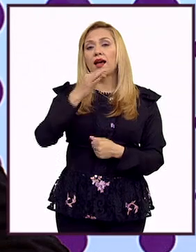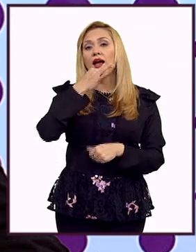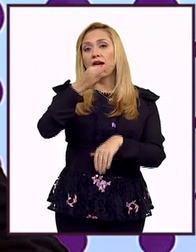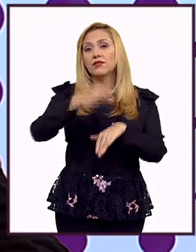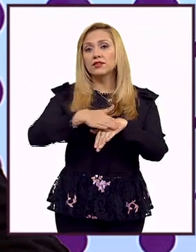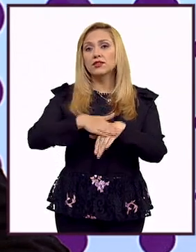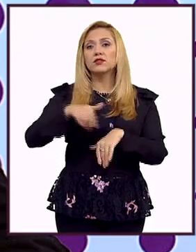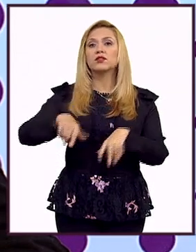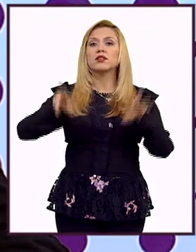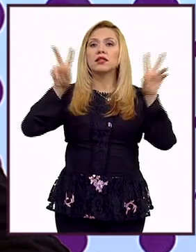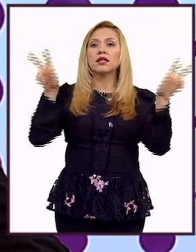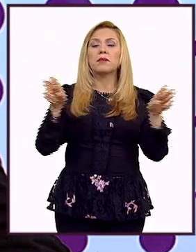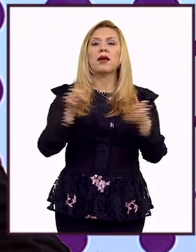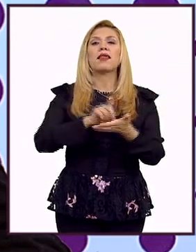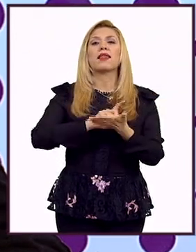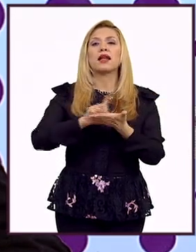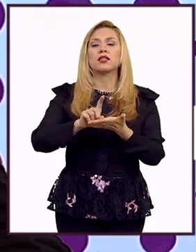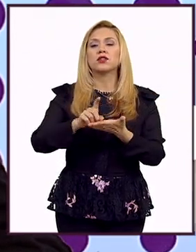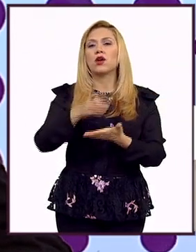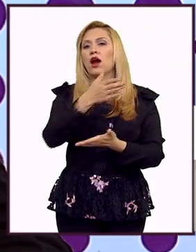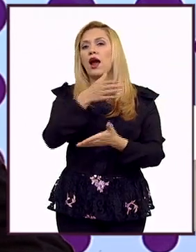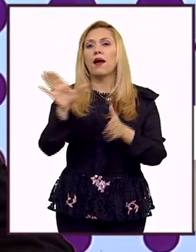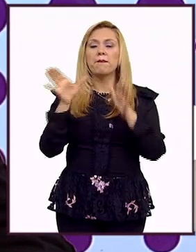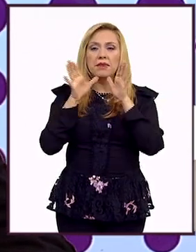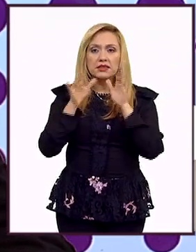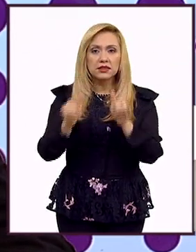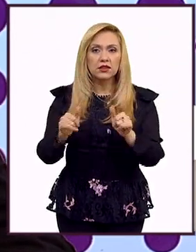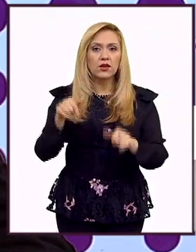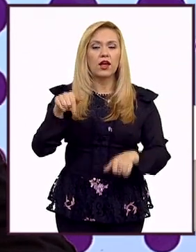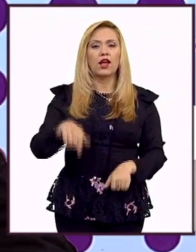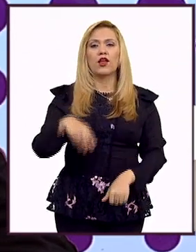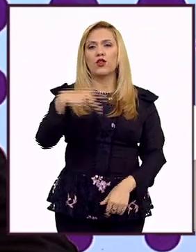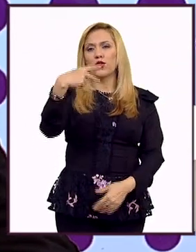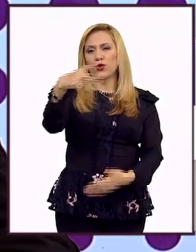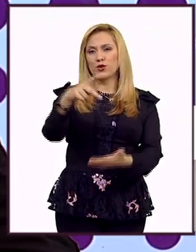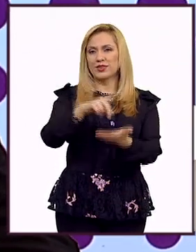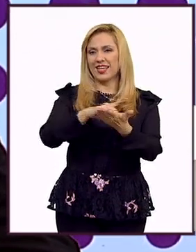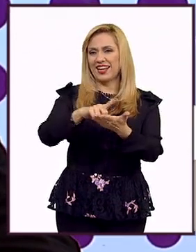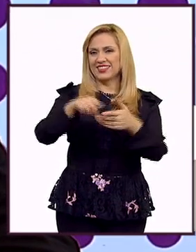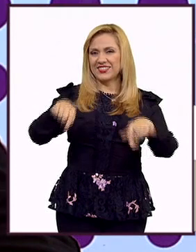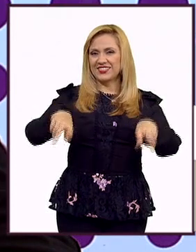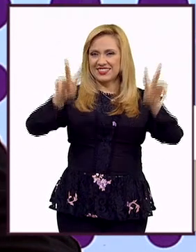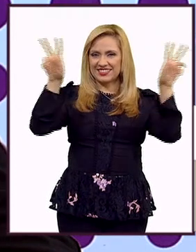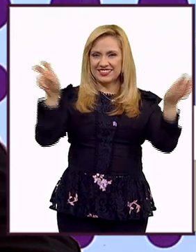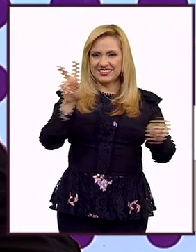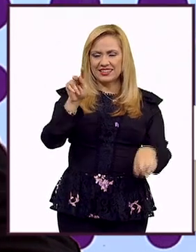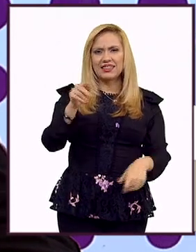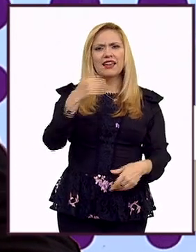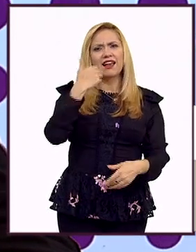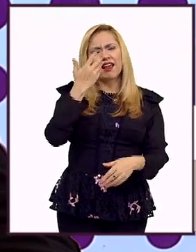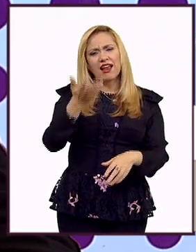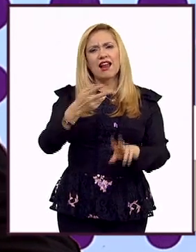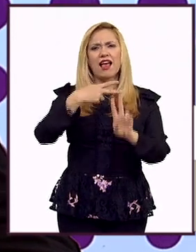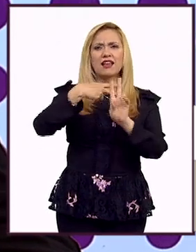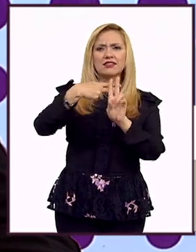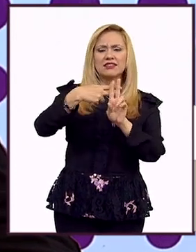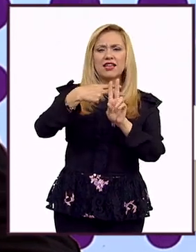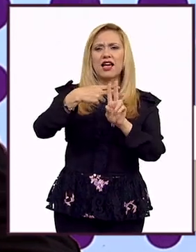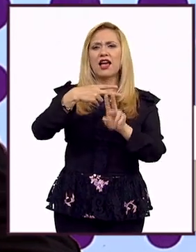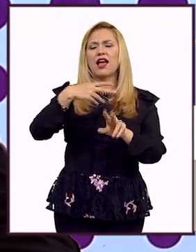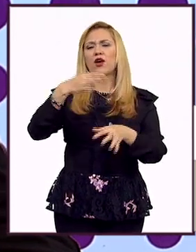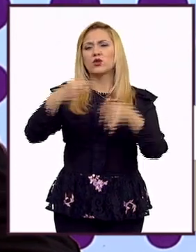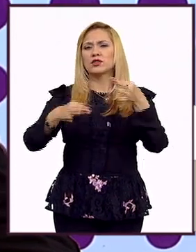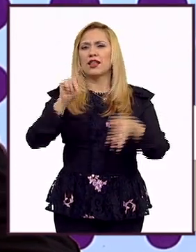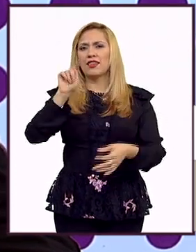estamos platicando sobre los derechos campesinos en su programa Tus Derechos. Mándenos sus comentarios a #JusticiaTV y